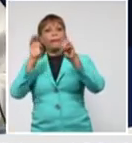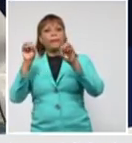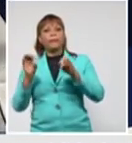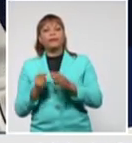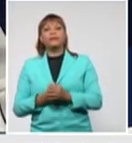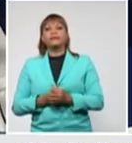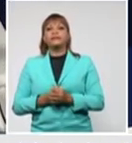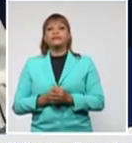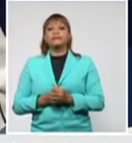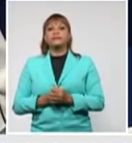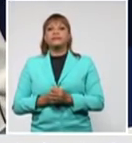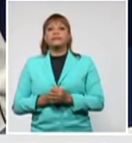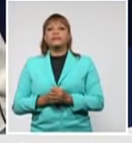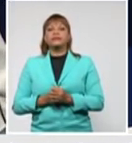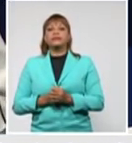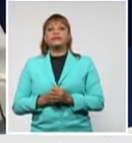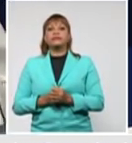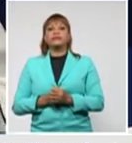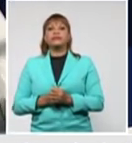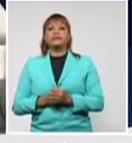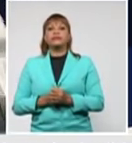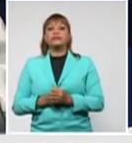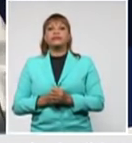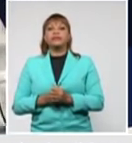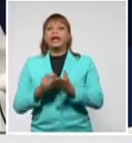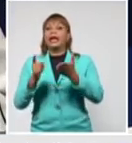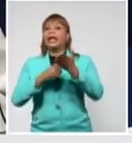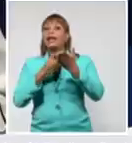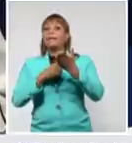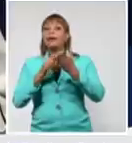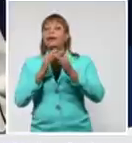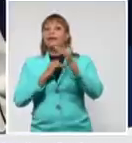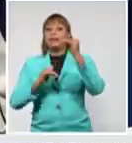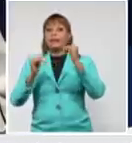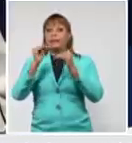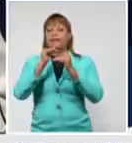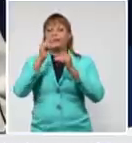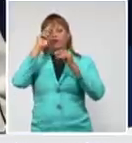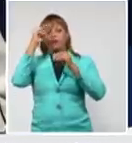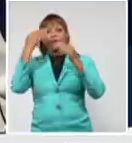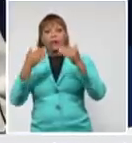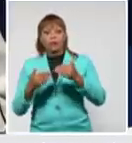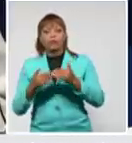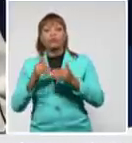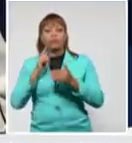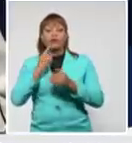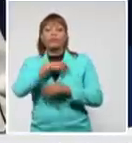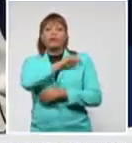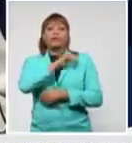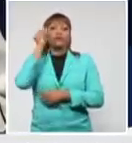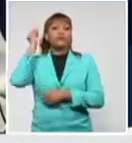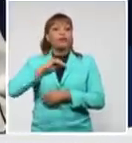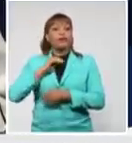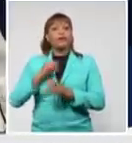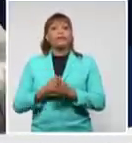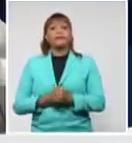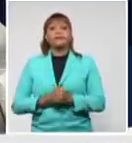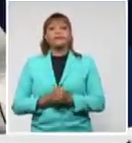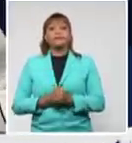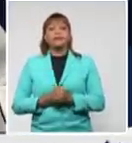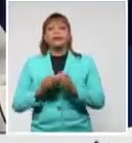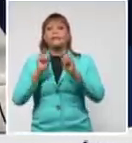oficiales del MINSAP, que nuestra población accede, conoce, y se va a publicar la